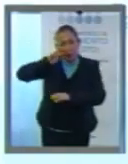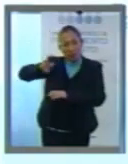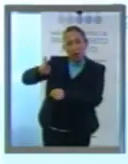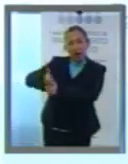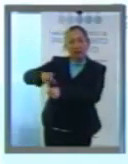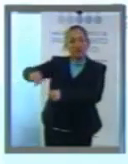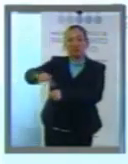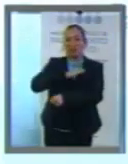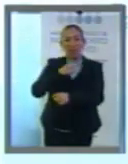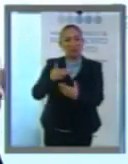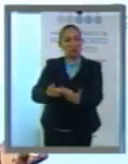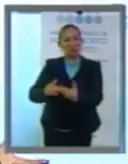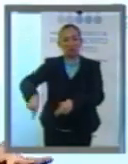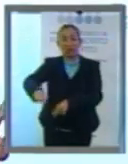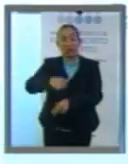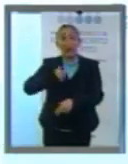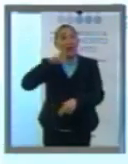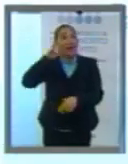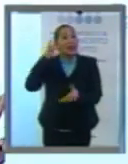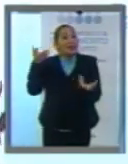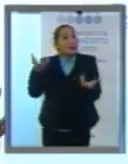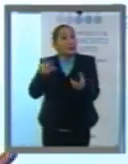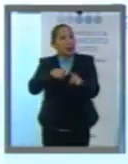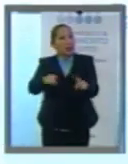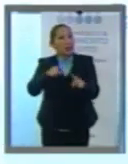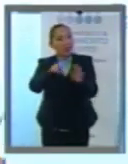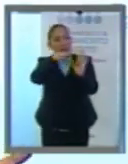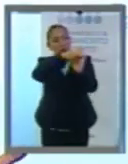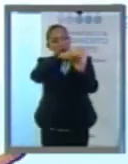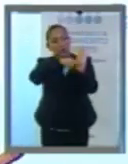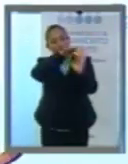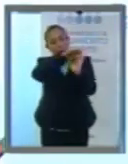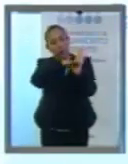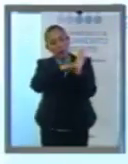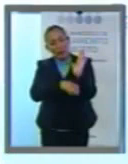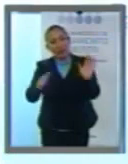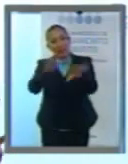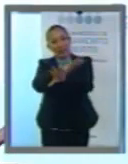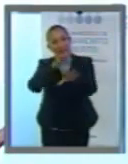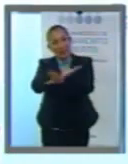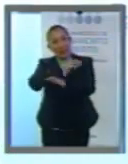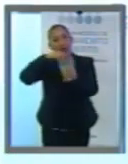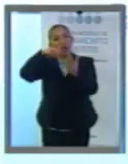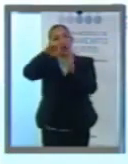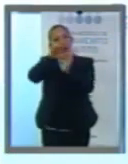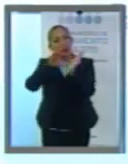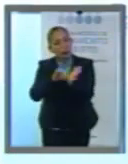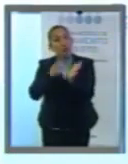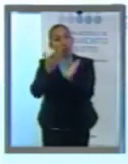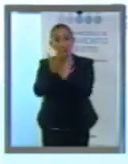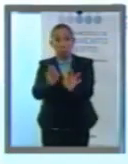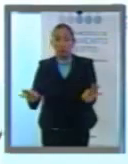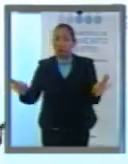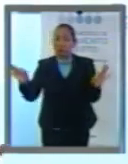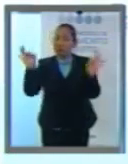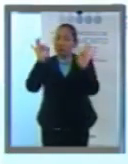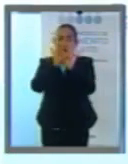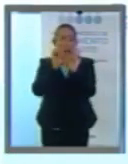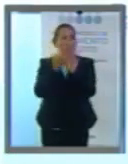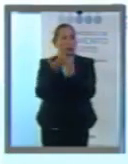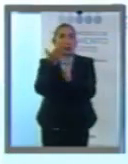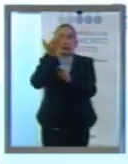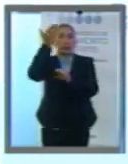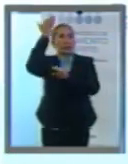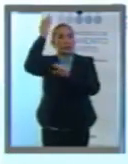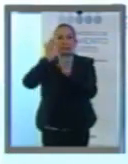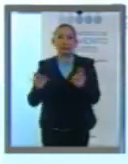corrupción, creamos una serie de normas y reformas constitucionales inéditas y de verdad de gran